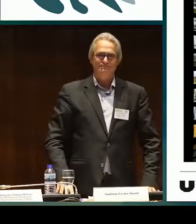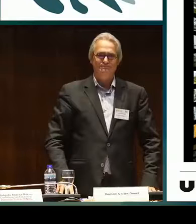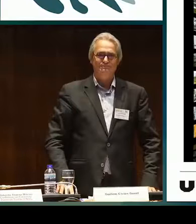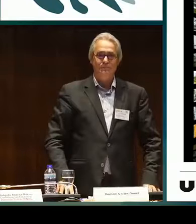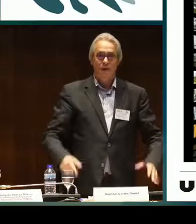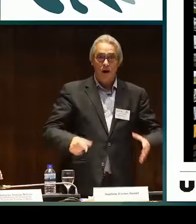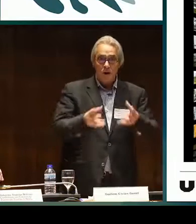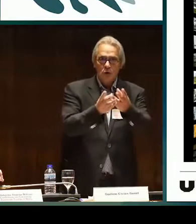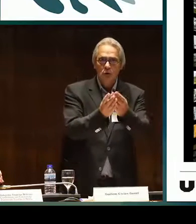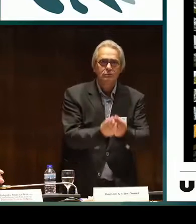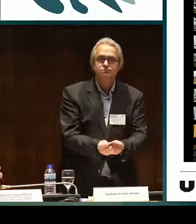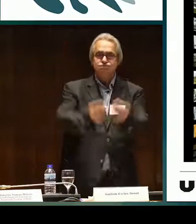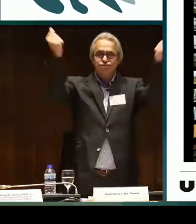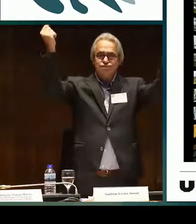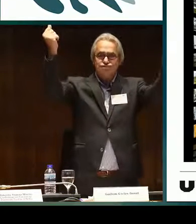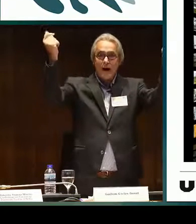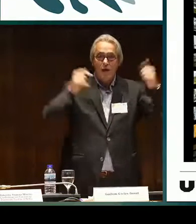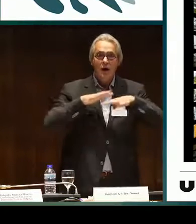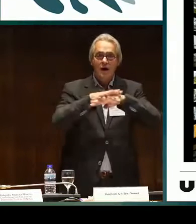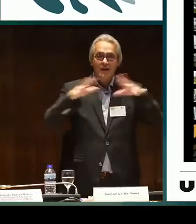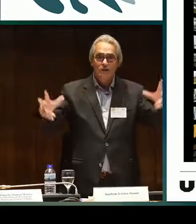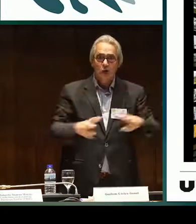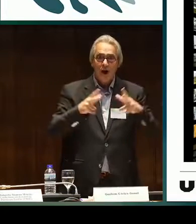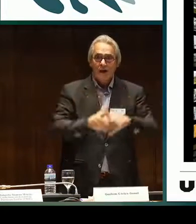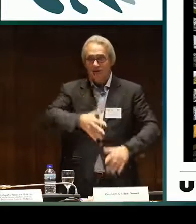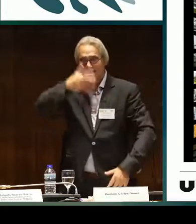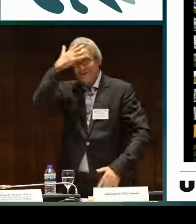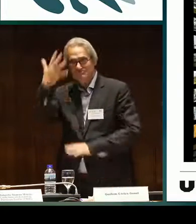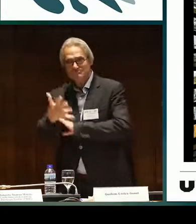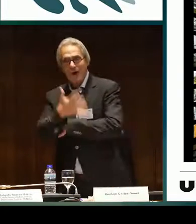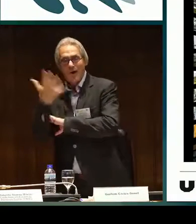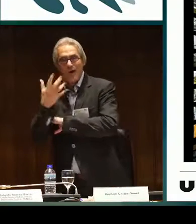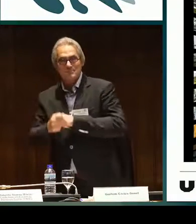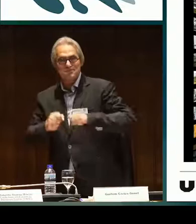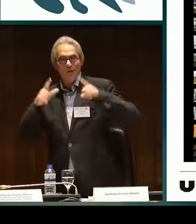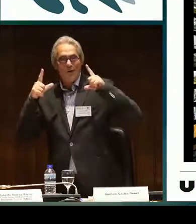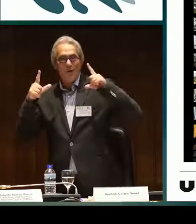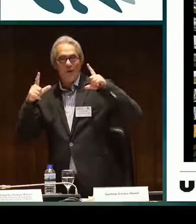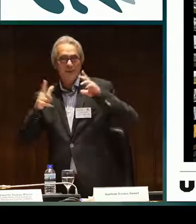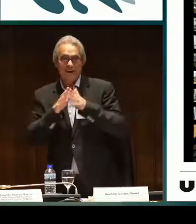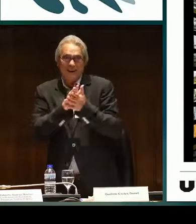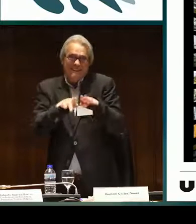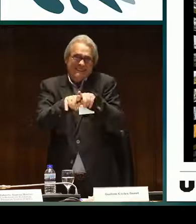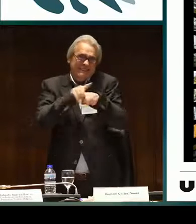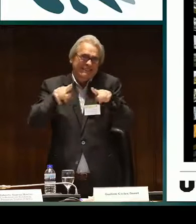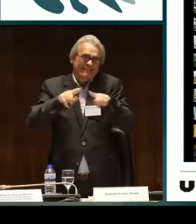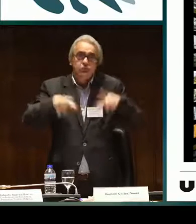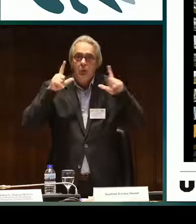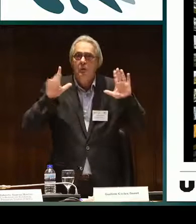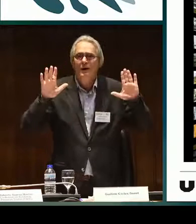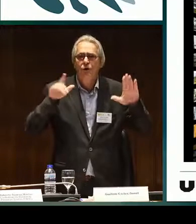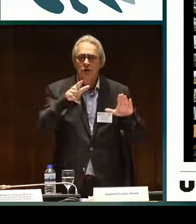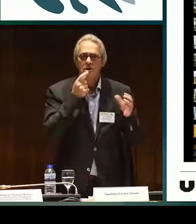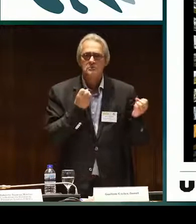a este tipo de prensa escrita. Lo que pasa es que no todas las personas sordas podíamos acceder a esta prensa escrita por los